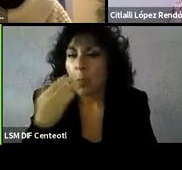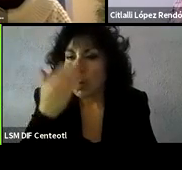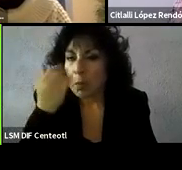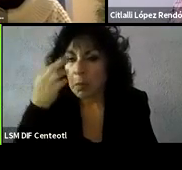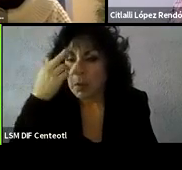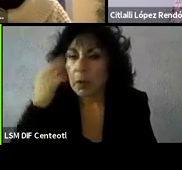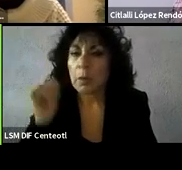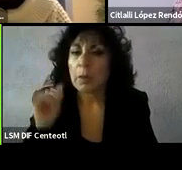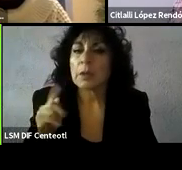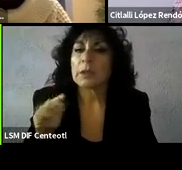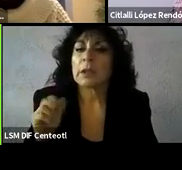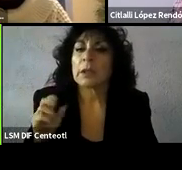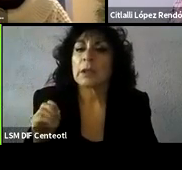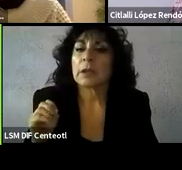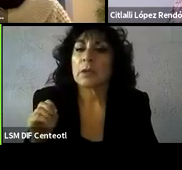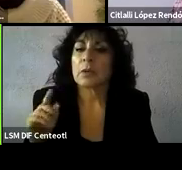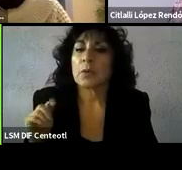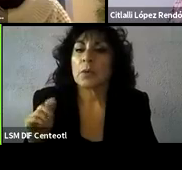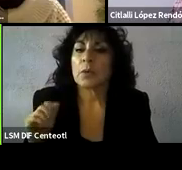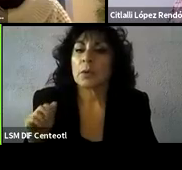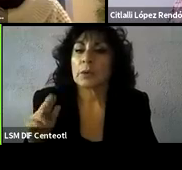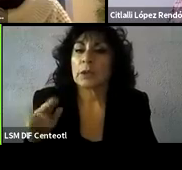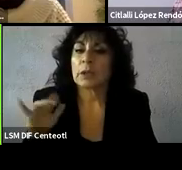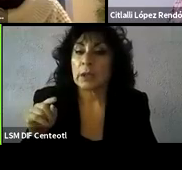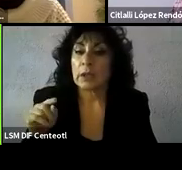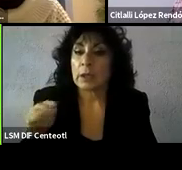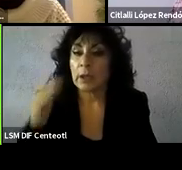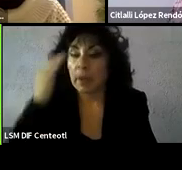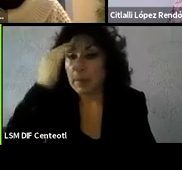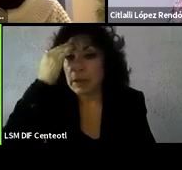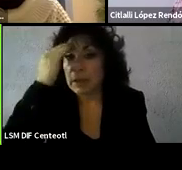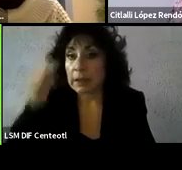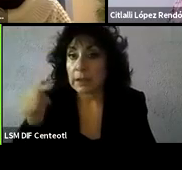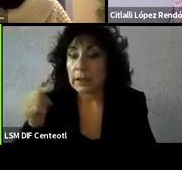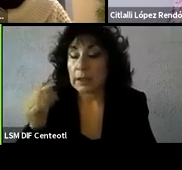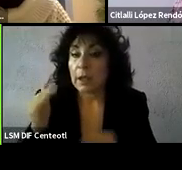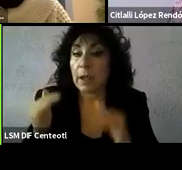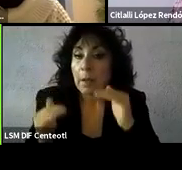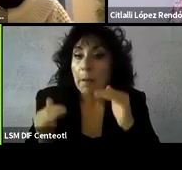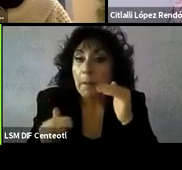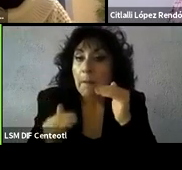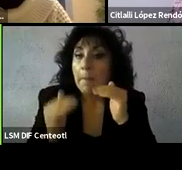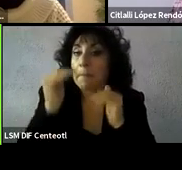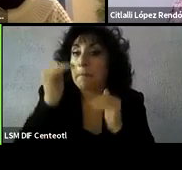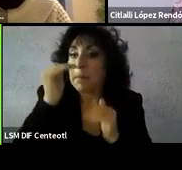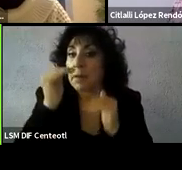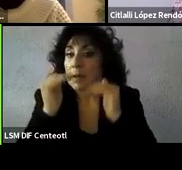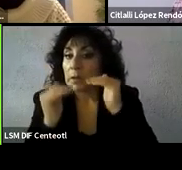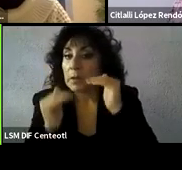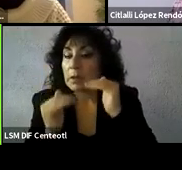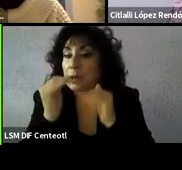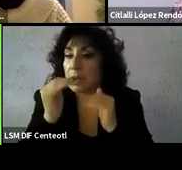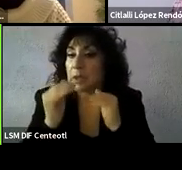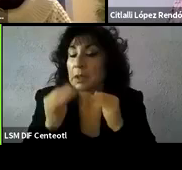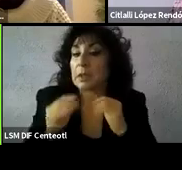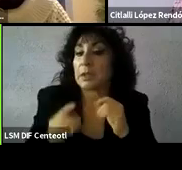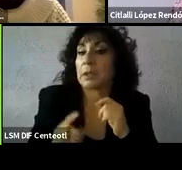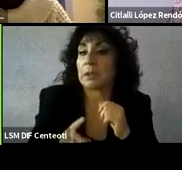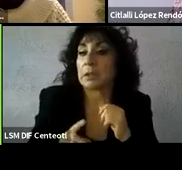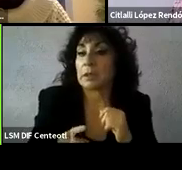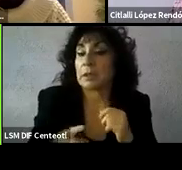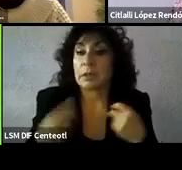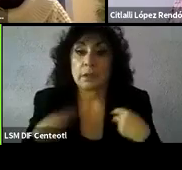o Tania, sobre el tener en cuenta las asimetrías entre las personas que están en conflicto. Y yo diría,